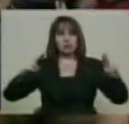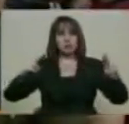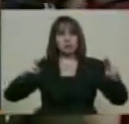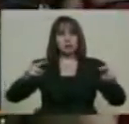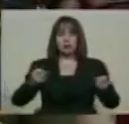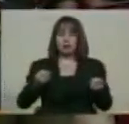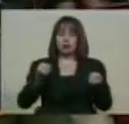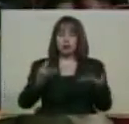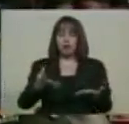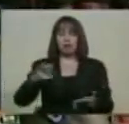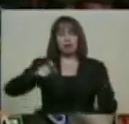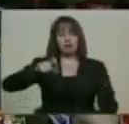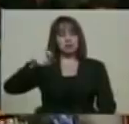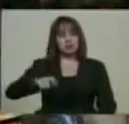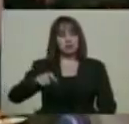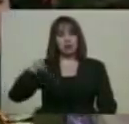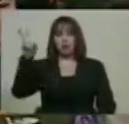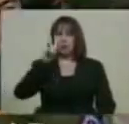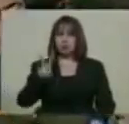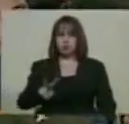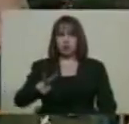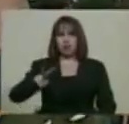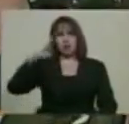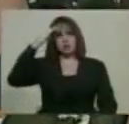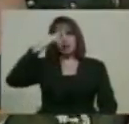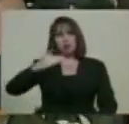país. Igualmente, en este saludo,